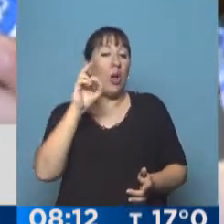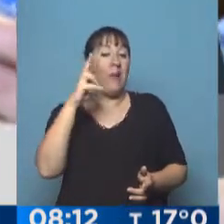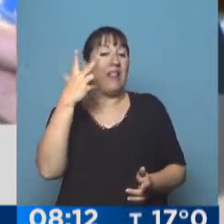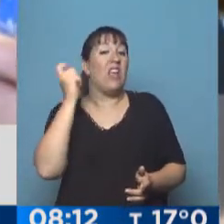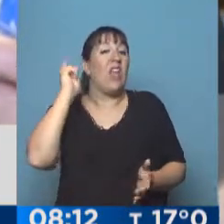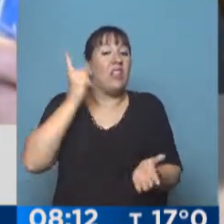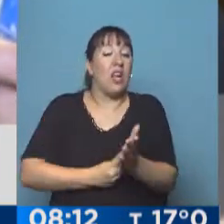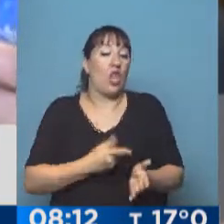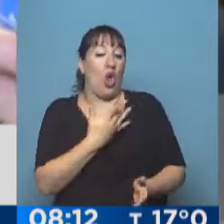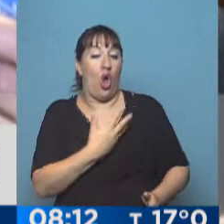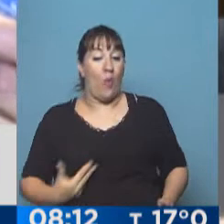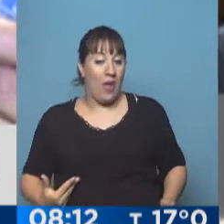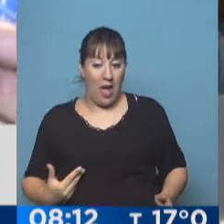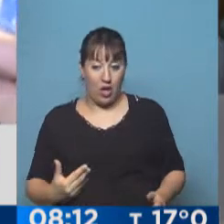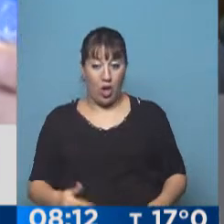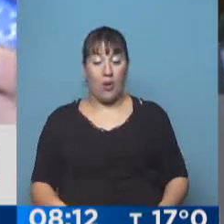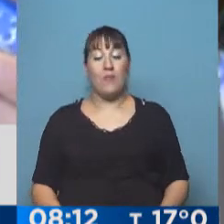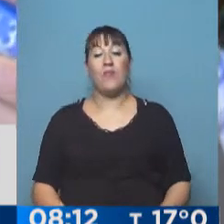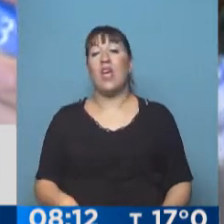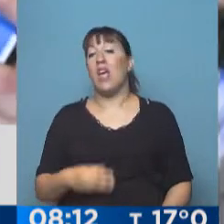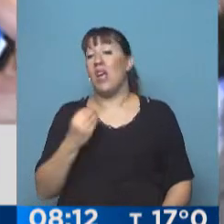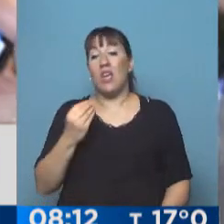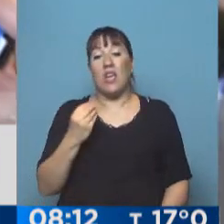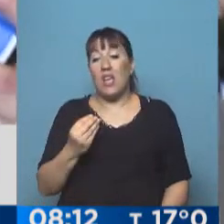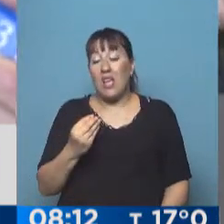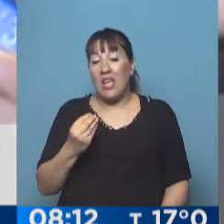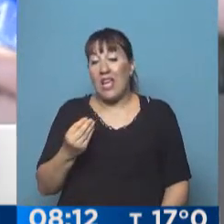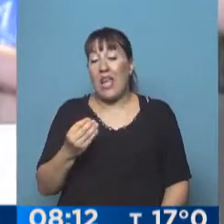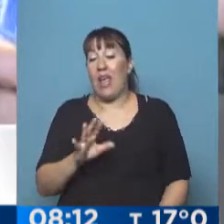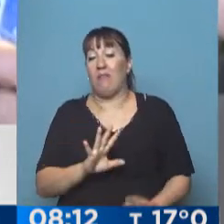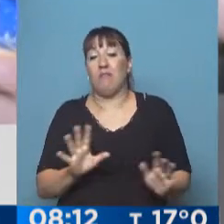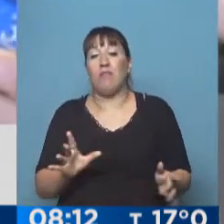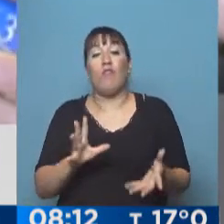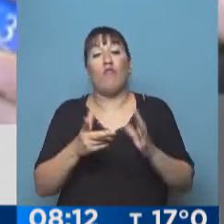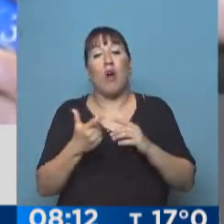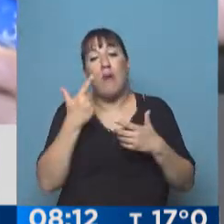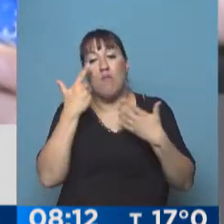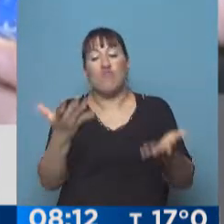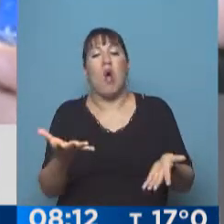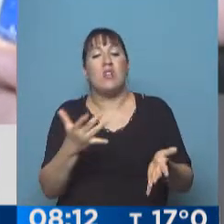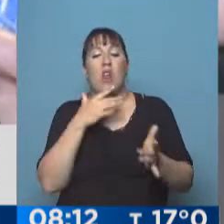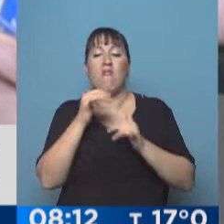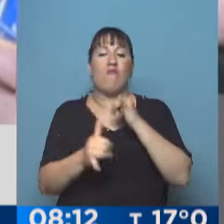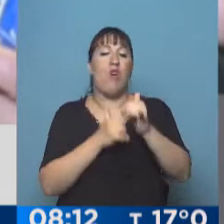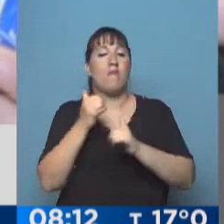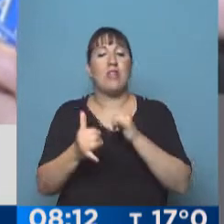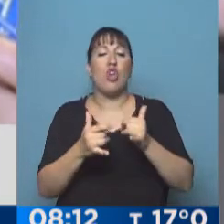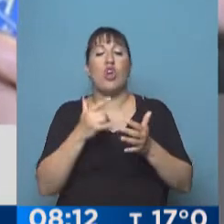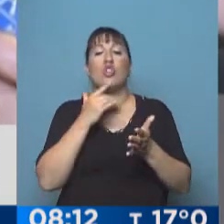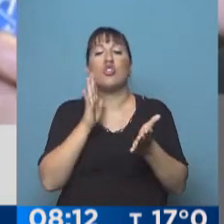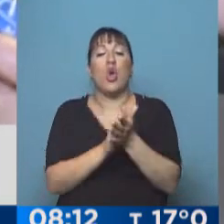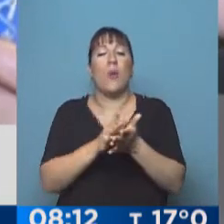pública una locura porque lo que hace es precisamente desnudar información de convenios